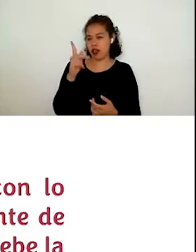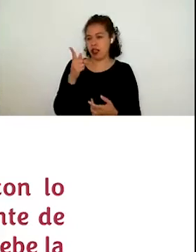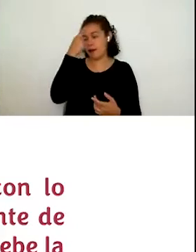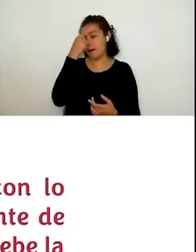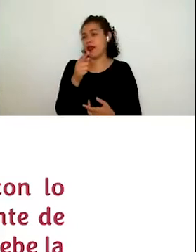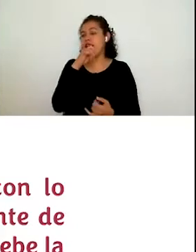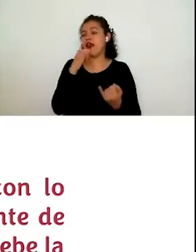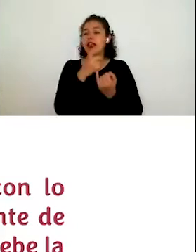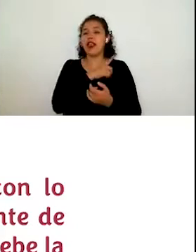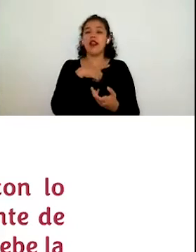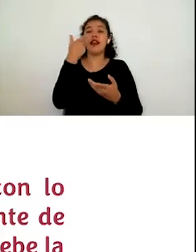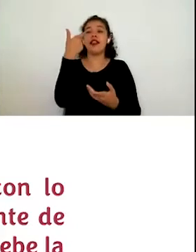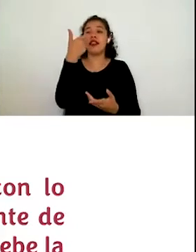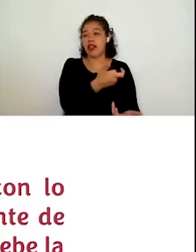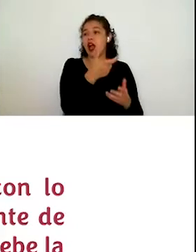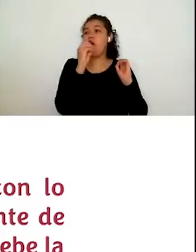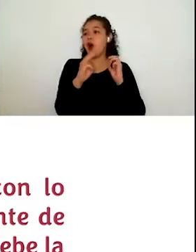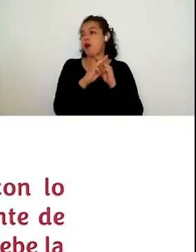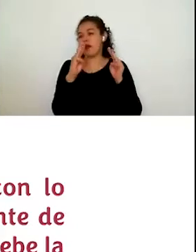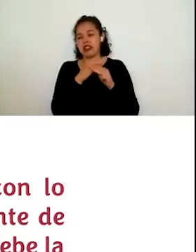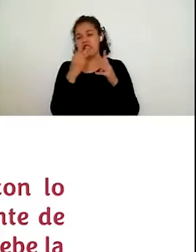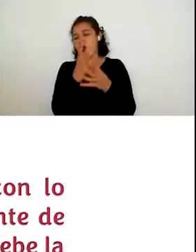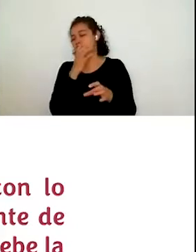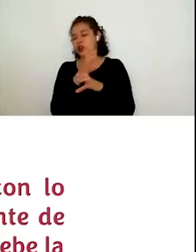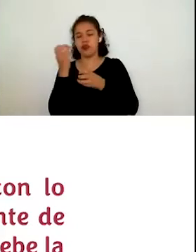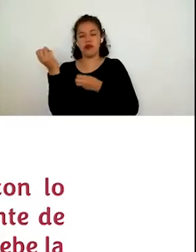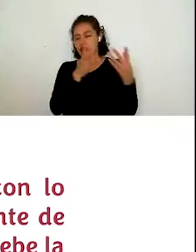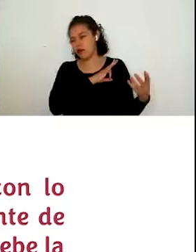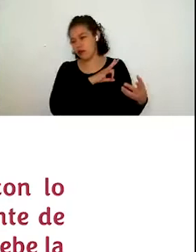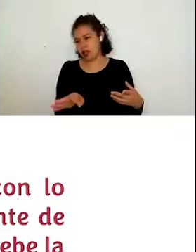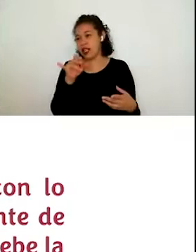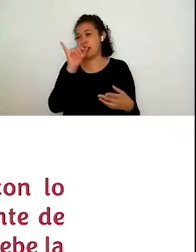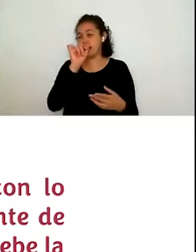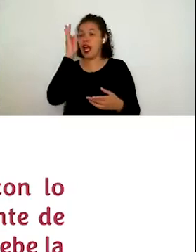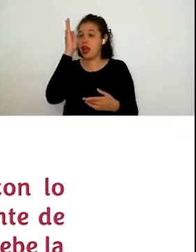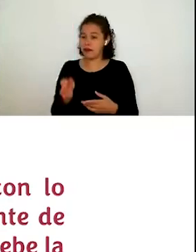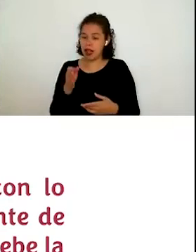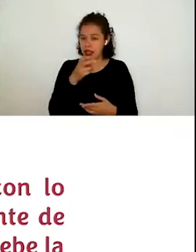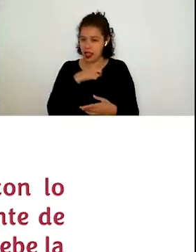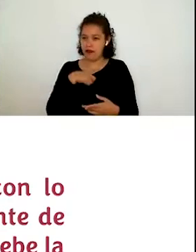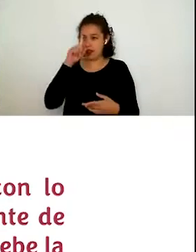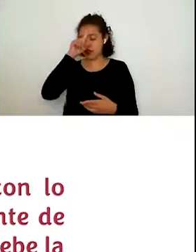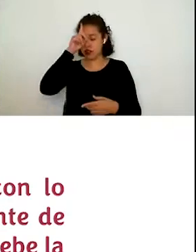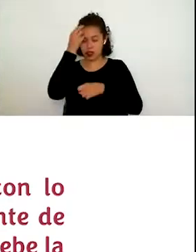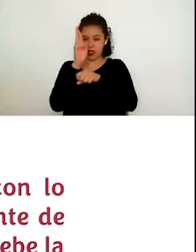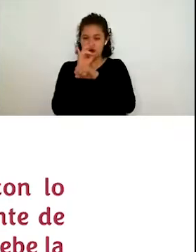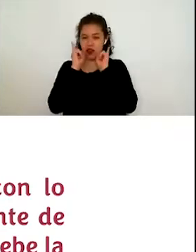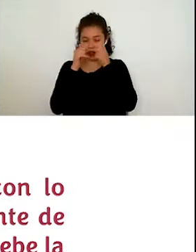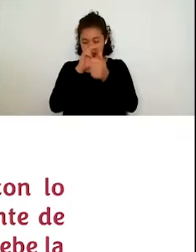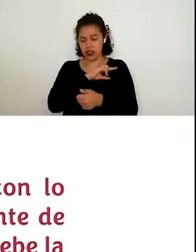una justificación y la autorización del Consejo Directivo para que puedan llevar a cabo